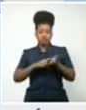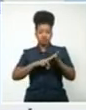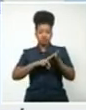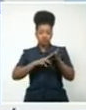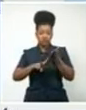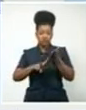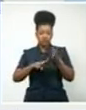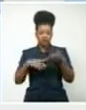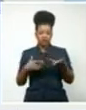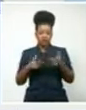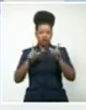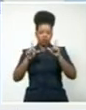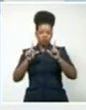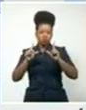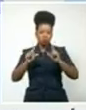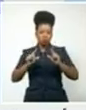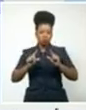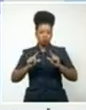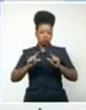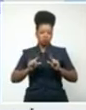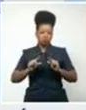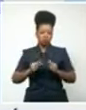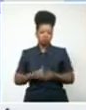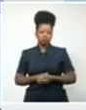su tasa con respecto a días anteriores.